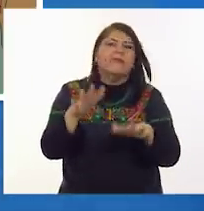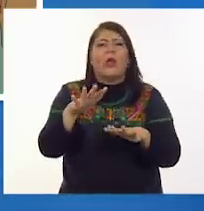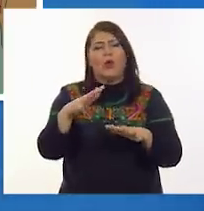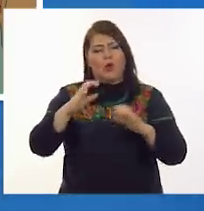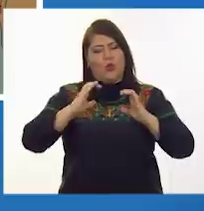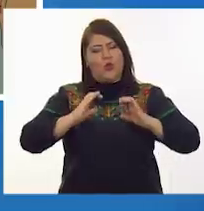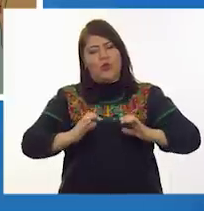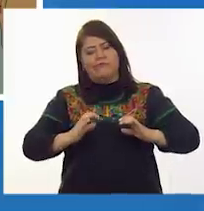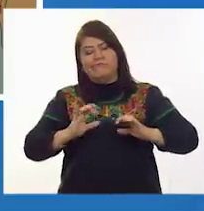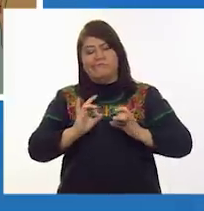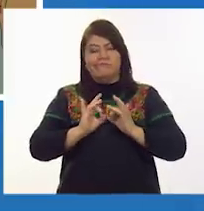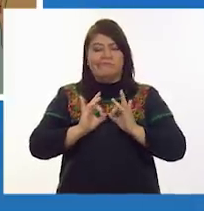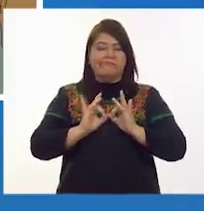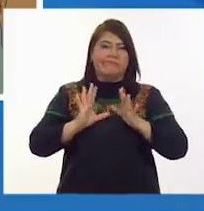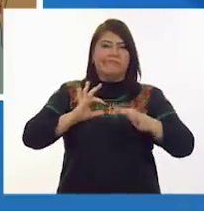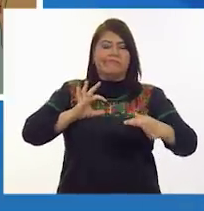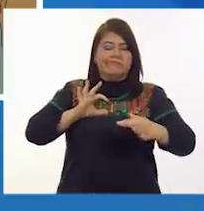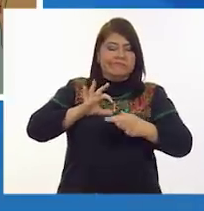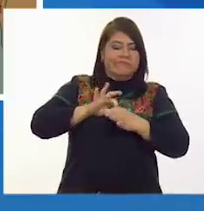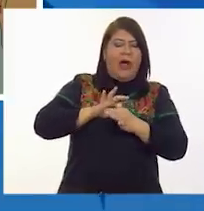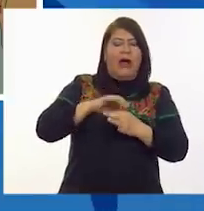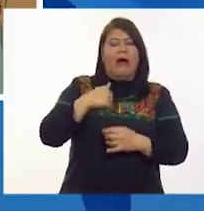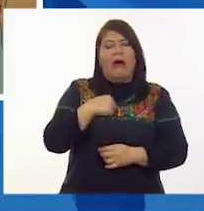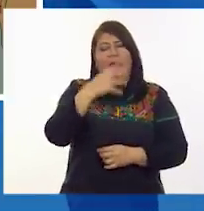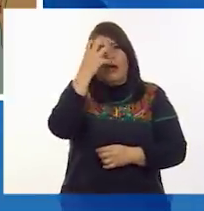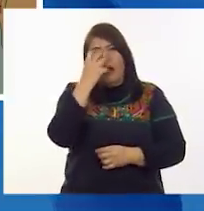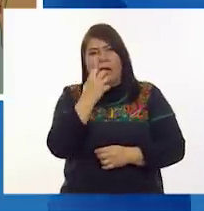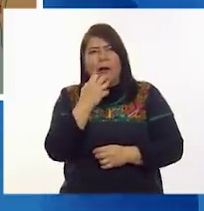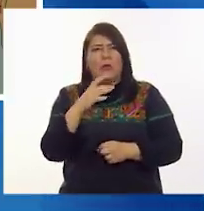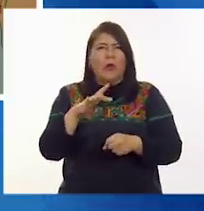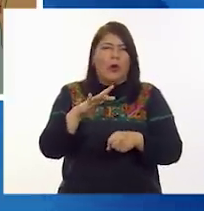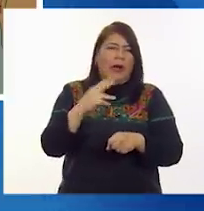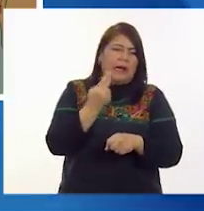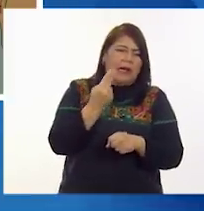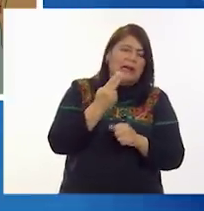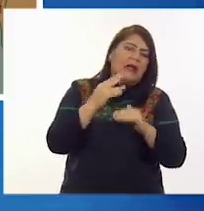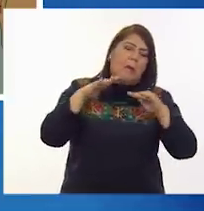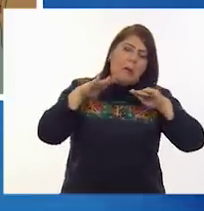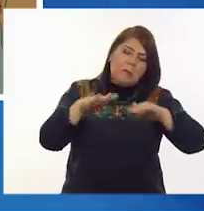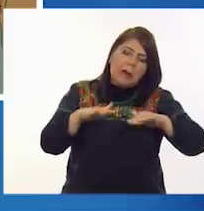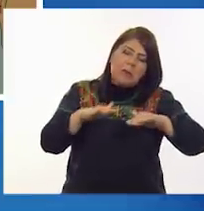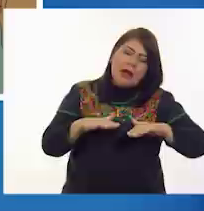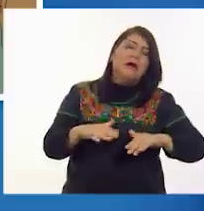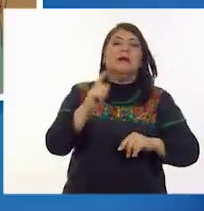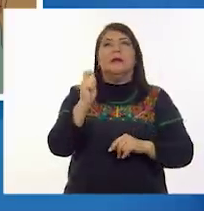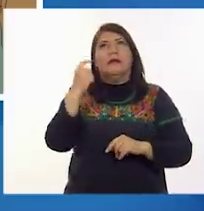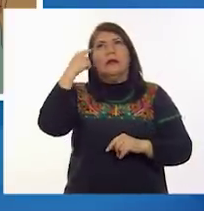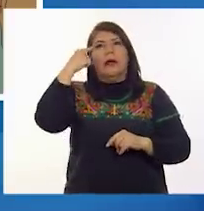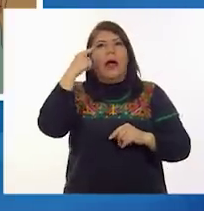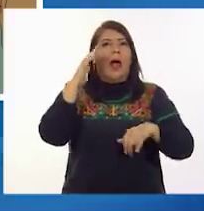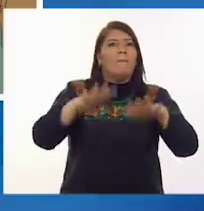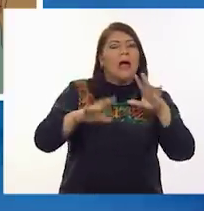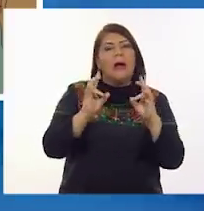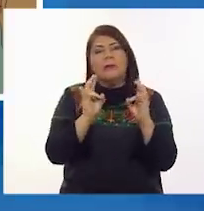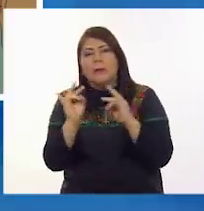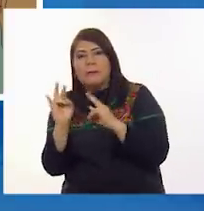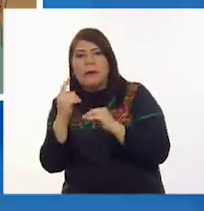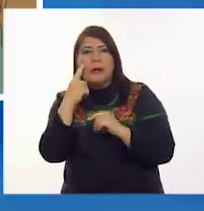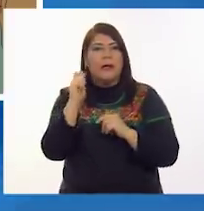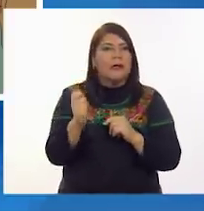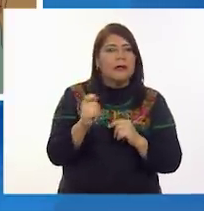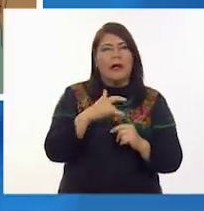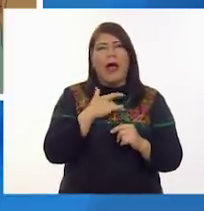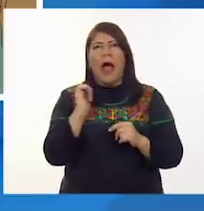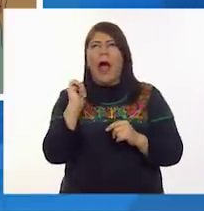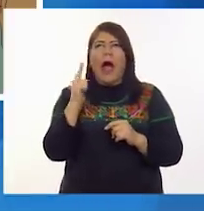cuerpo pues activa la tristeza porque necesita bajar el ritmo o porque necesita ponernos en alerta sobre algo que no